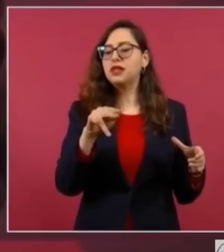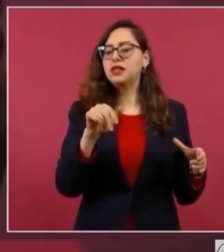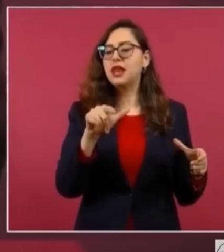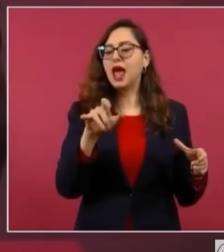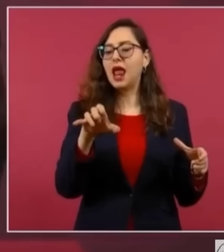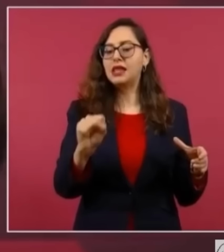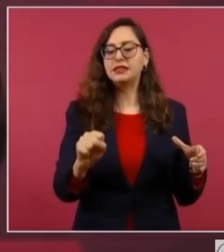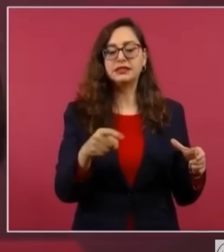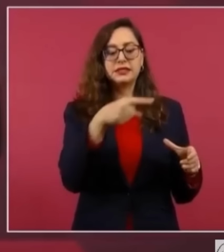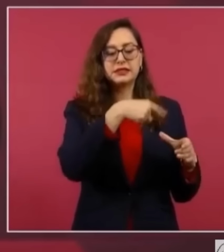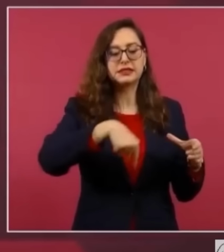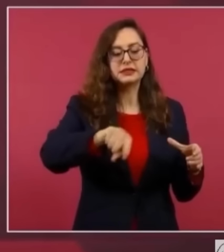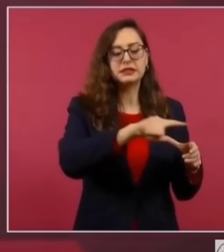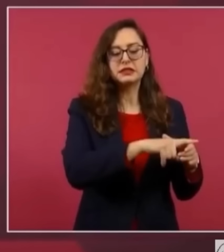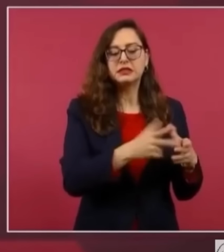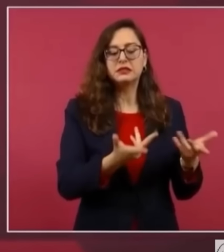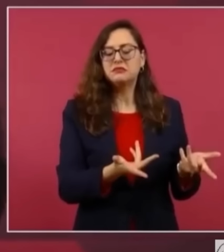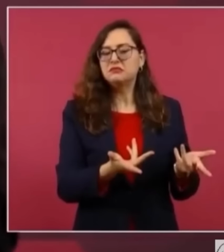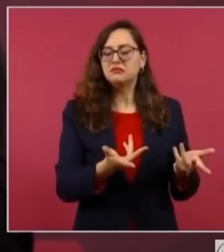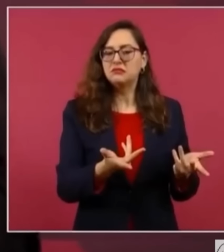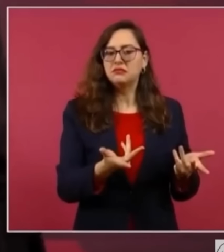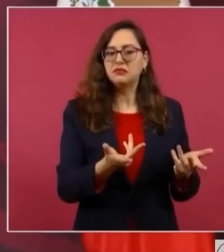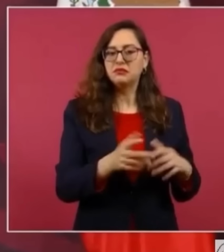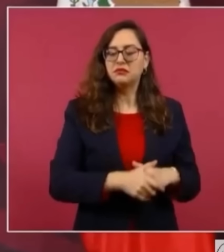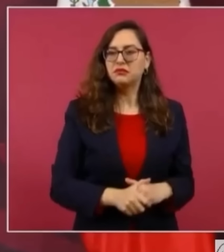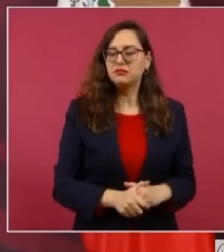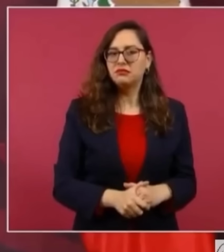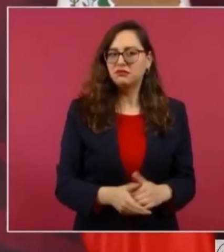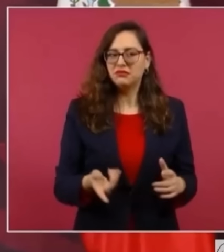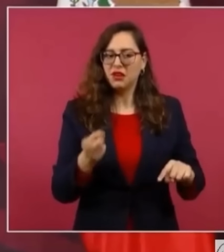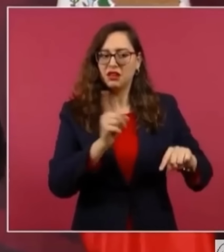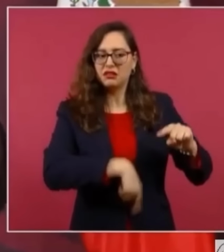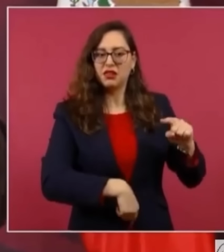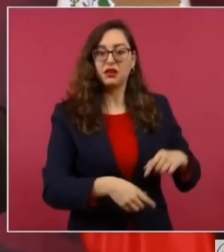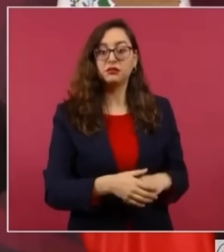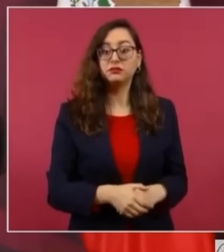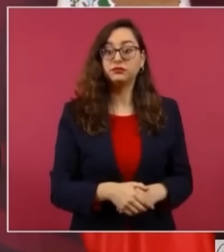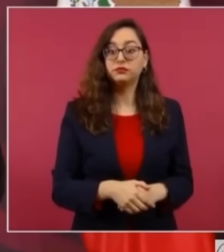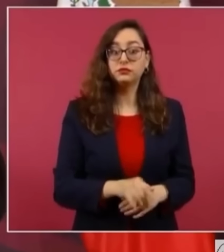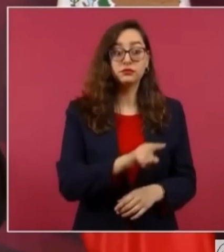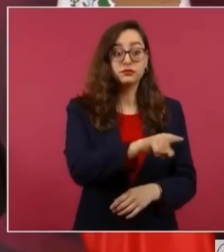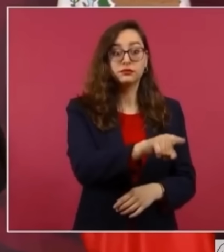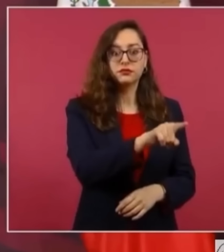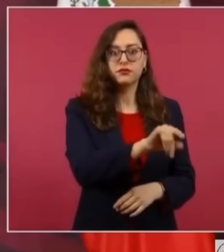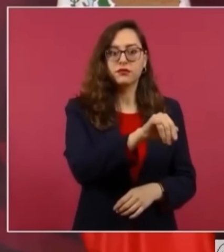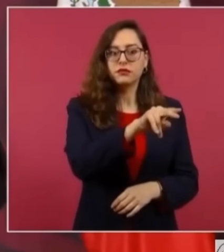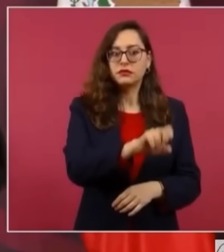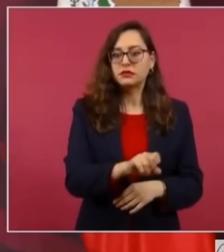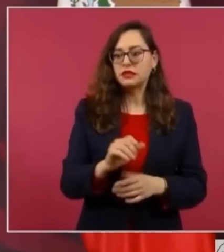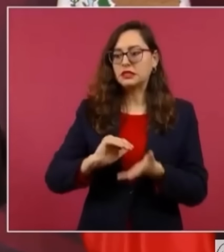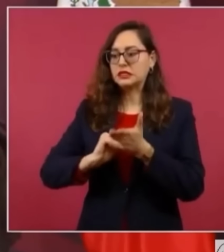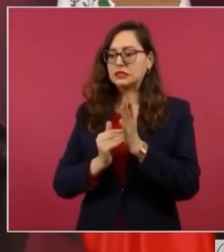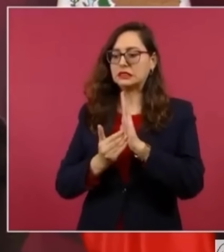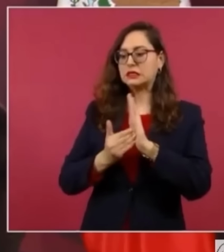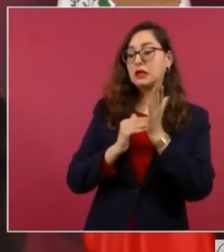quitar a la gente la credencial de elector. Y ahí están, ¿no?, los que